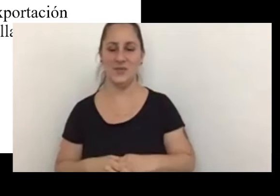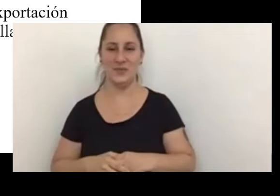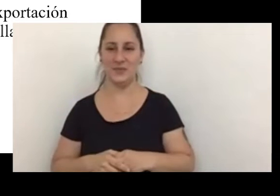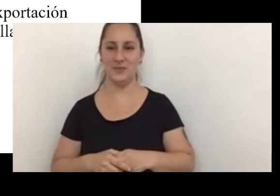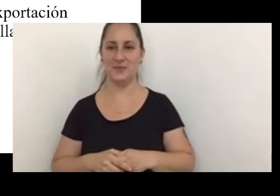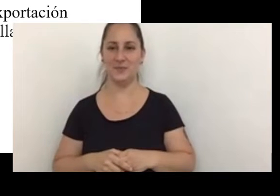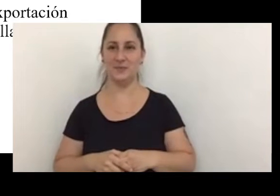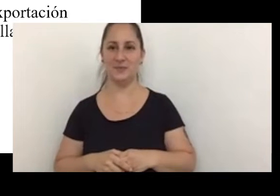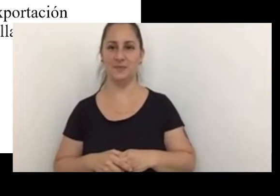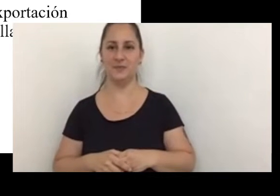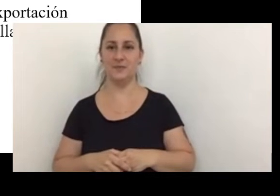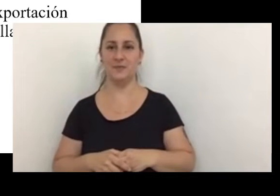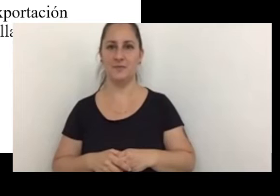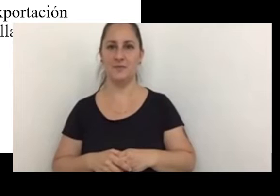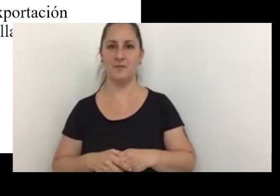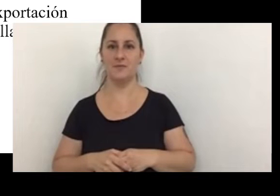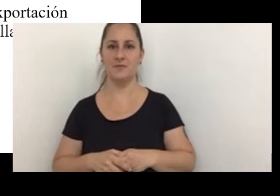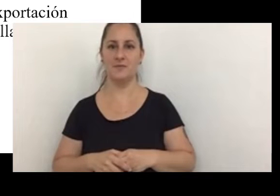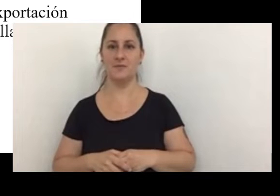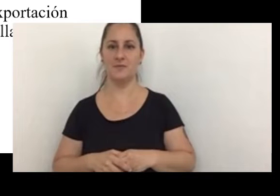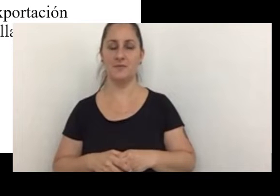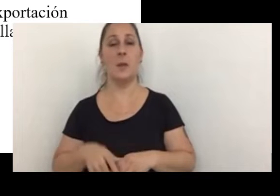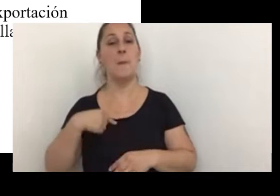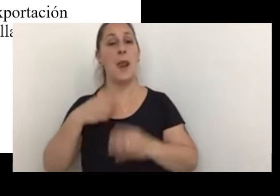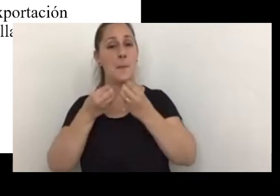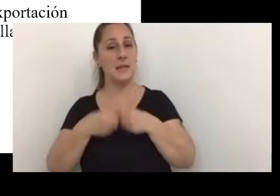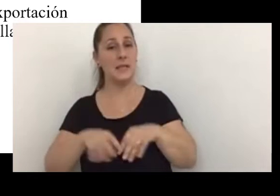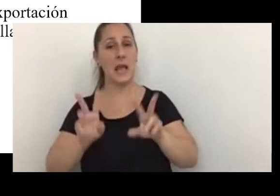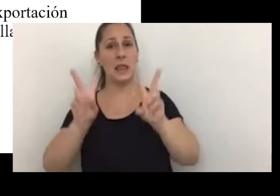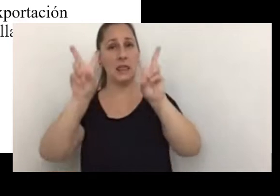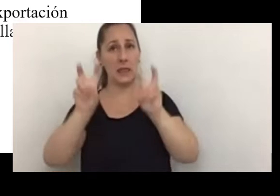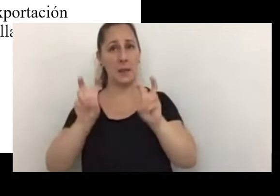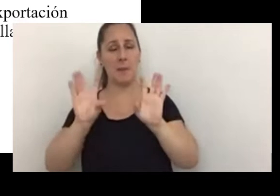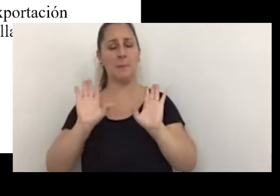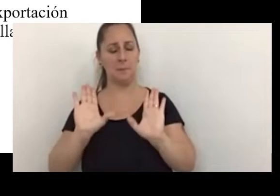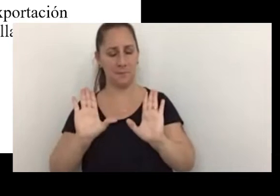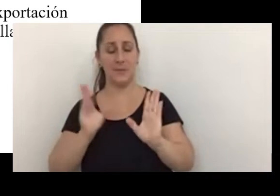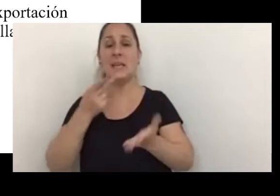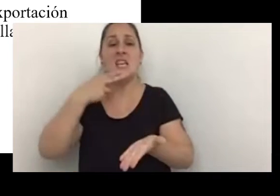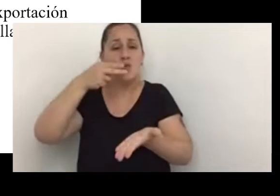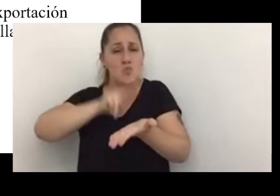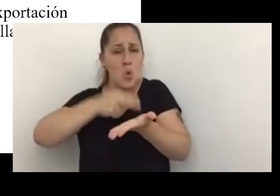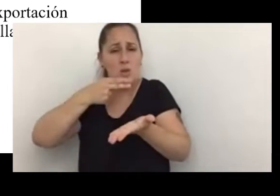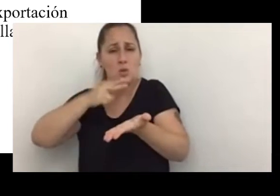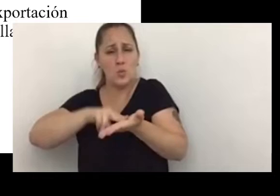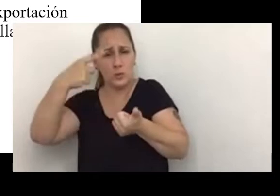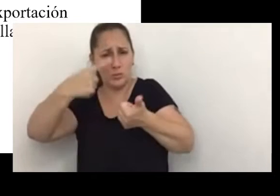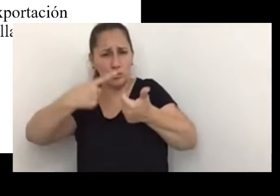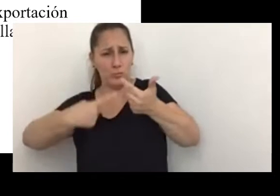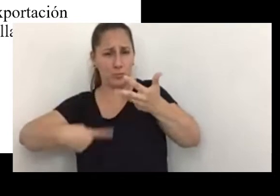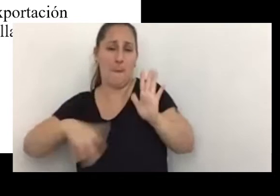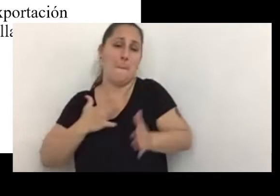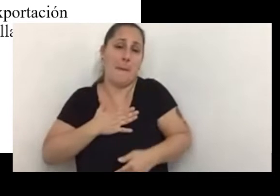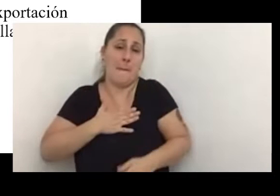Y yo aquí, para comenzar el tema, dije, a ver, los impuestos, un pequeño pensamiento